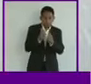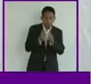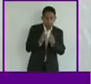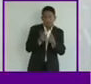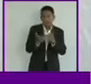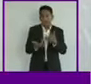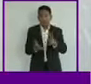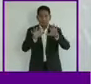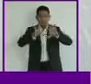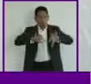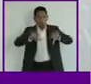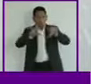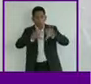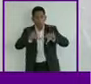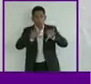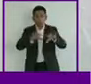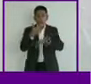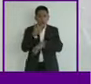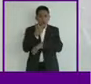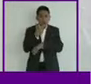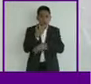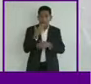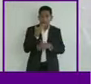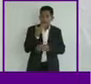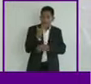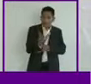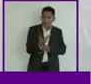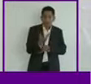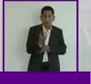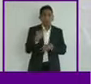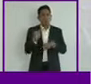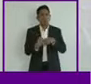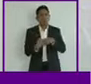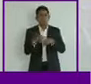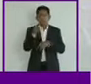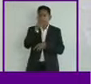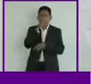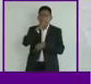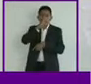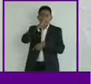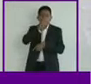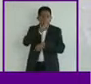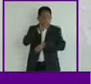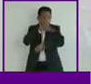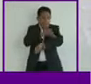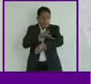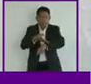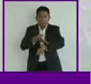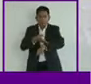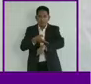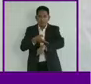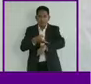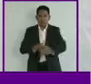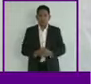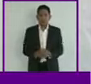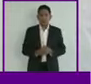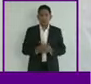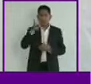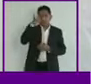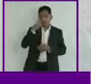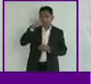para adolescentes. Es decir, a los chicos se les implementaría, por decir, una materia o un curso de